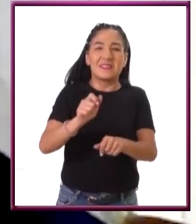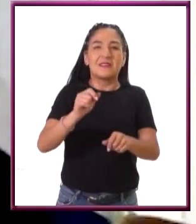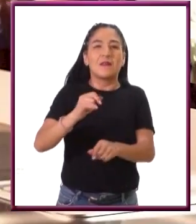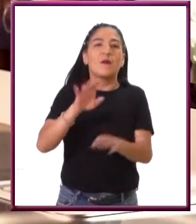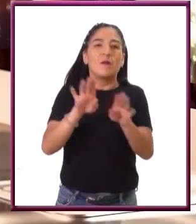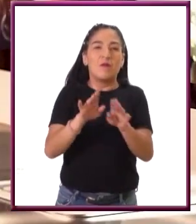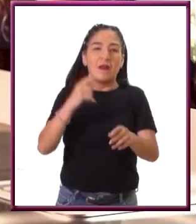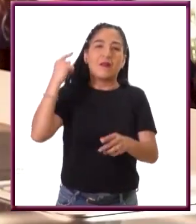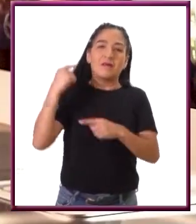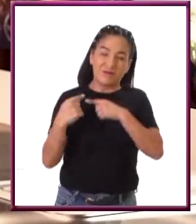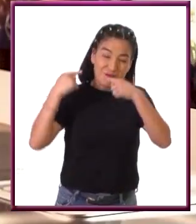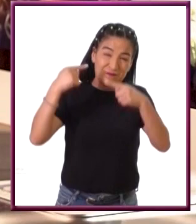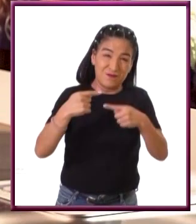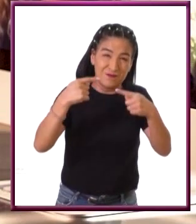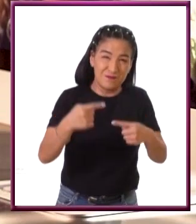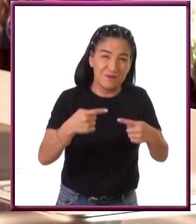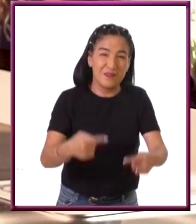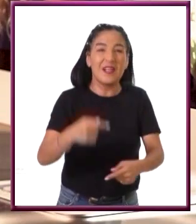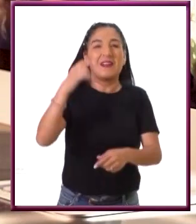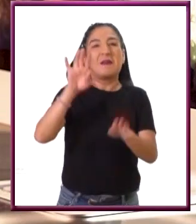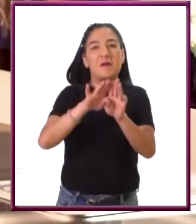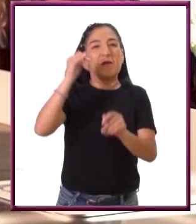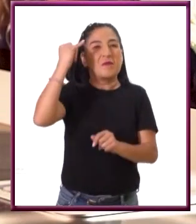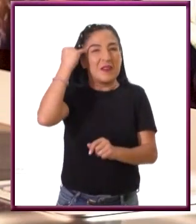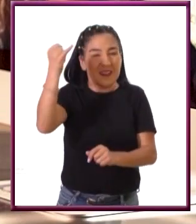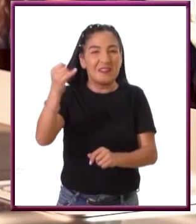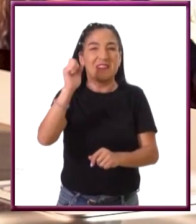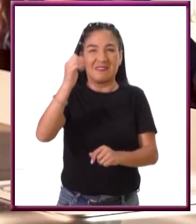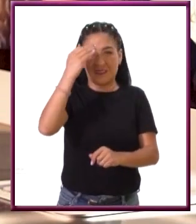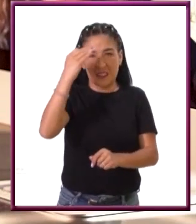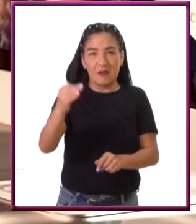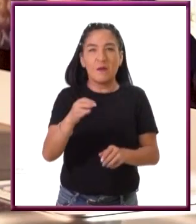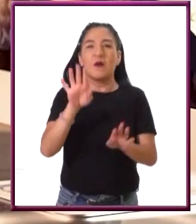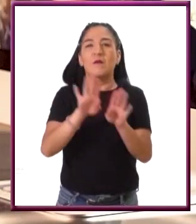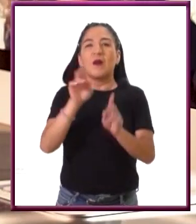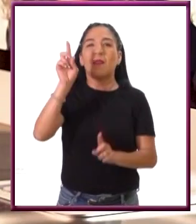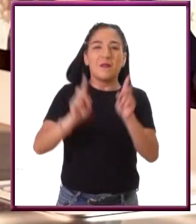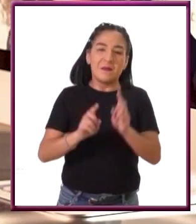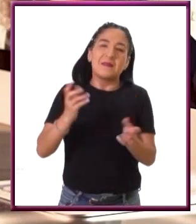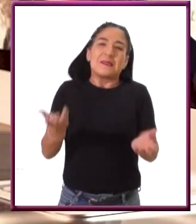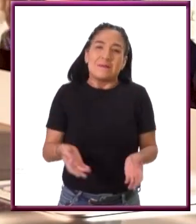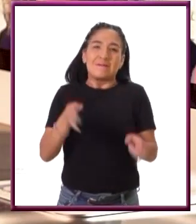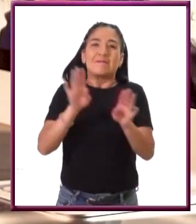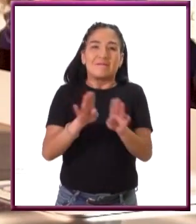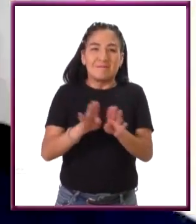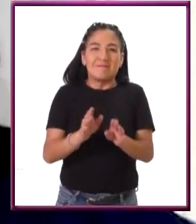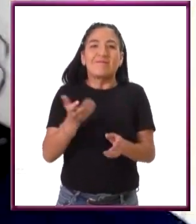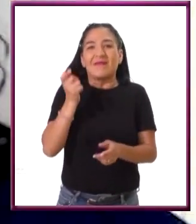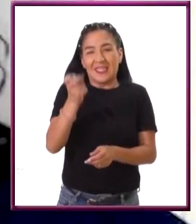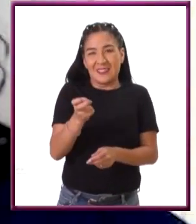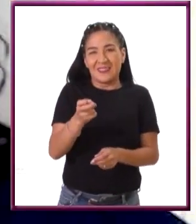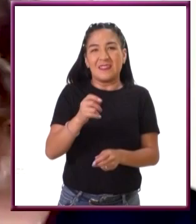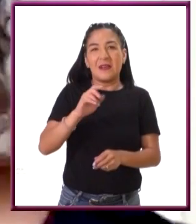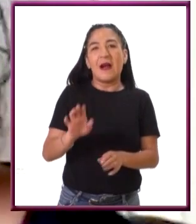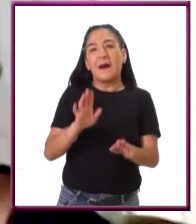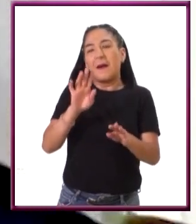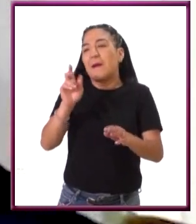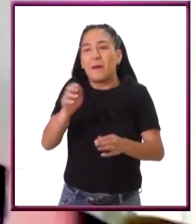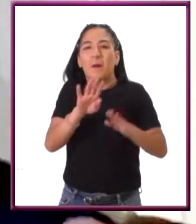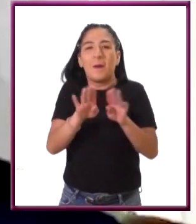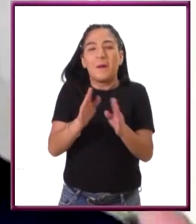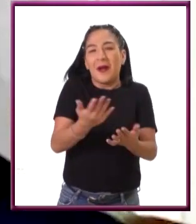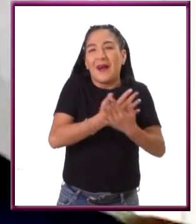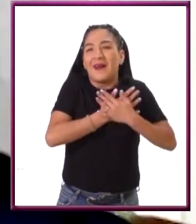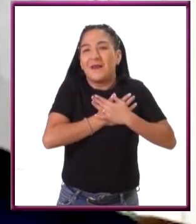ido creando a lo largo del tiempo y que a veces ya no lo ponemos en duda. Es justamente de esas cosas que a Bourdieu le apasiona, ¿no?